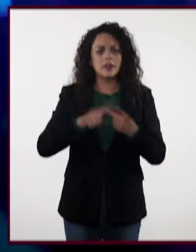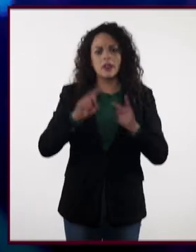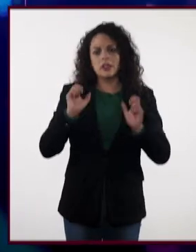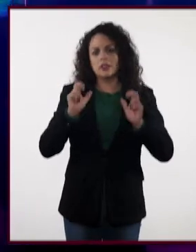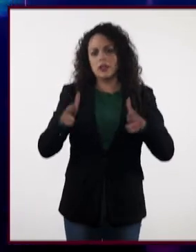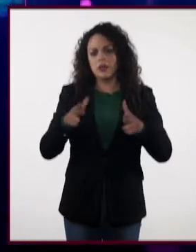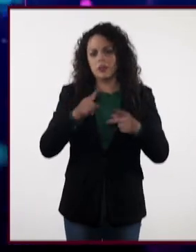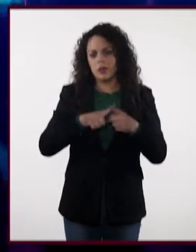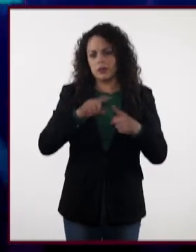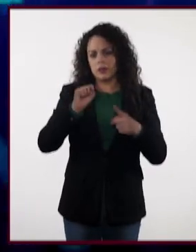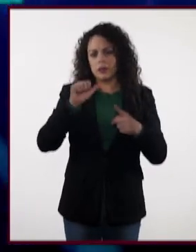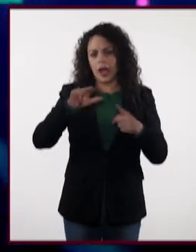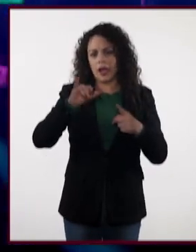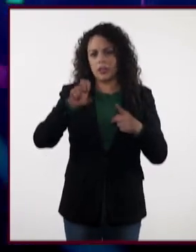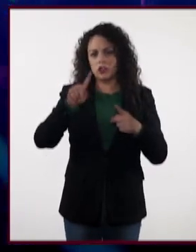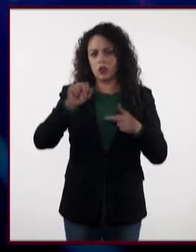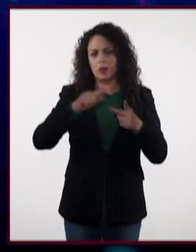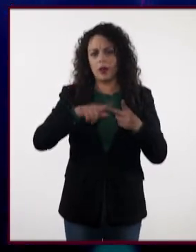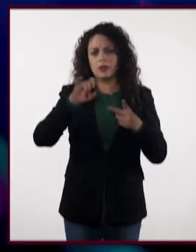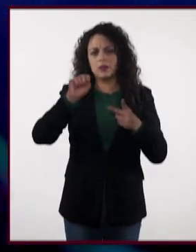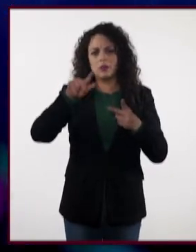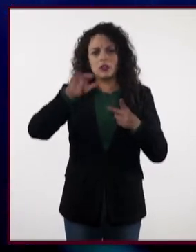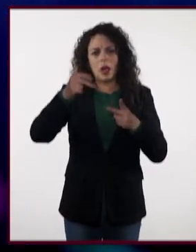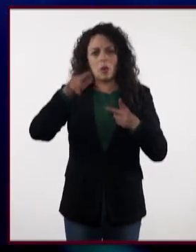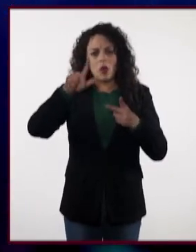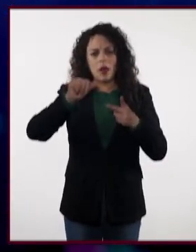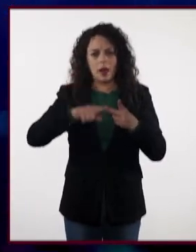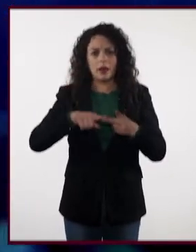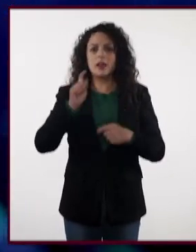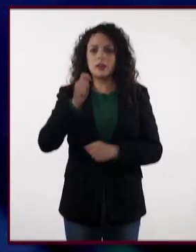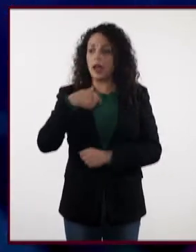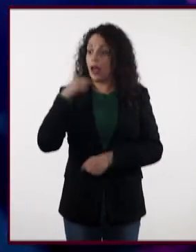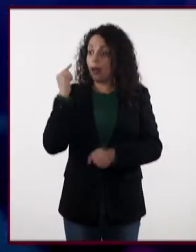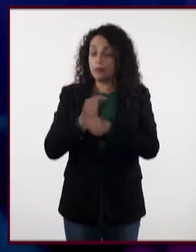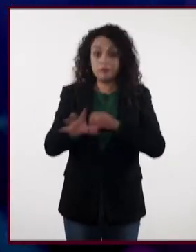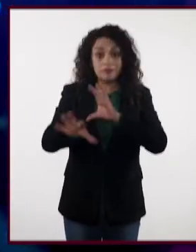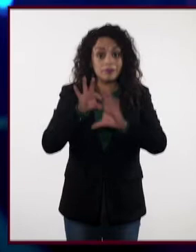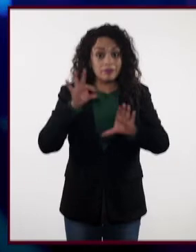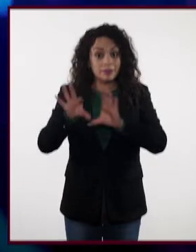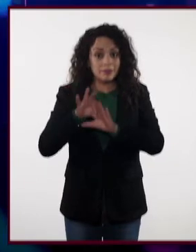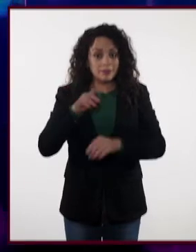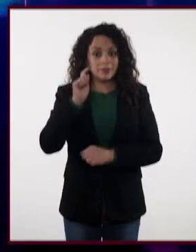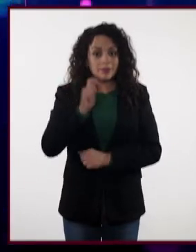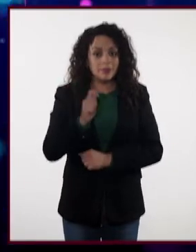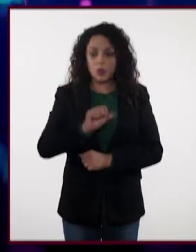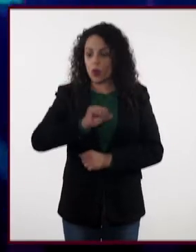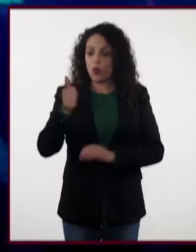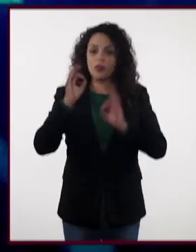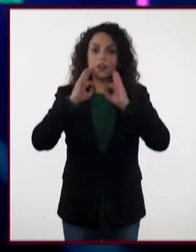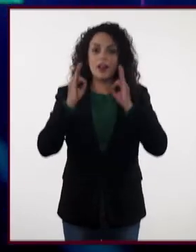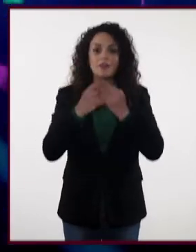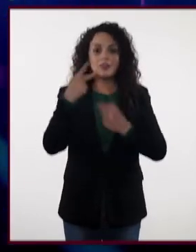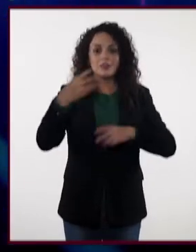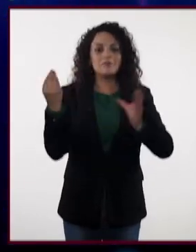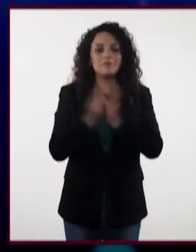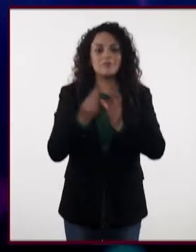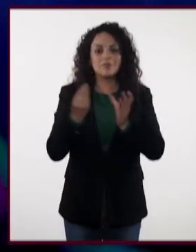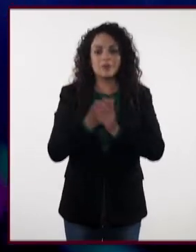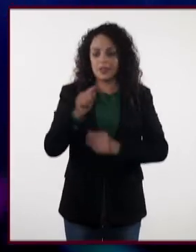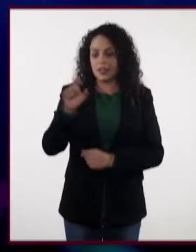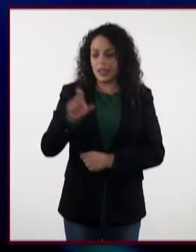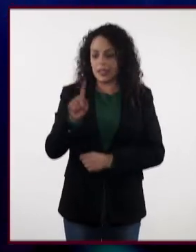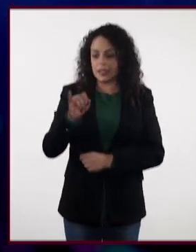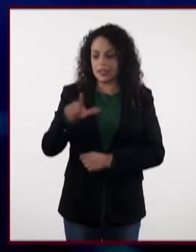Chiapas. Y pues tuve la fortuna de descubrir como otro lado del textil, que está más relacionado al